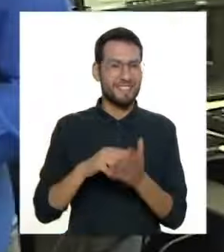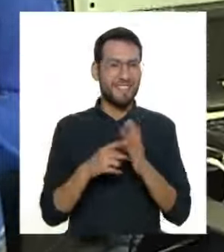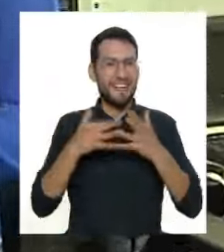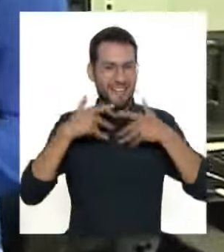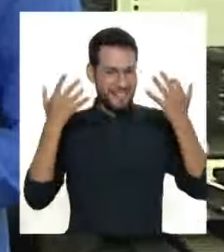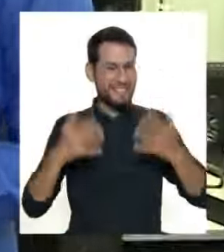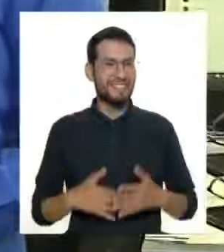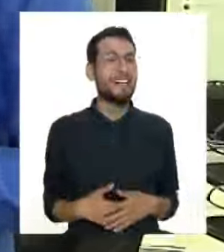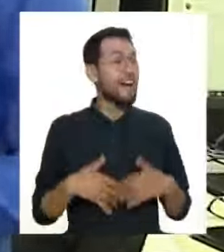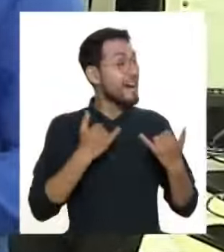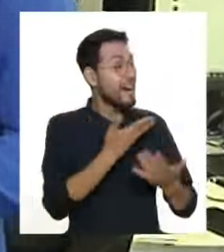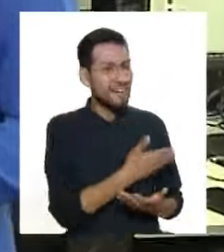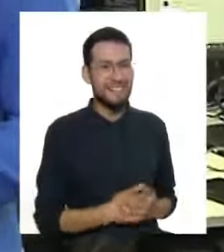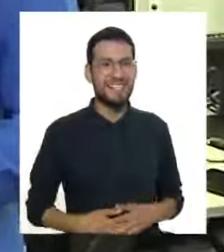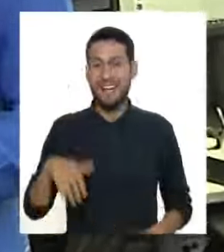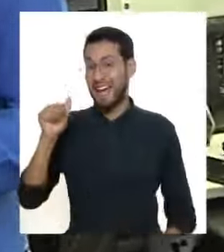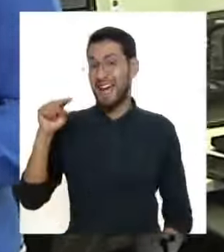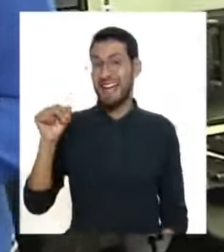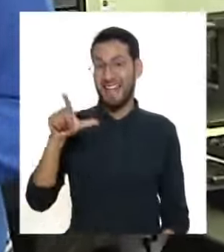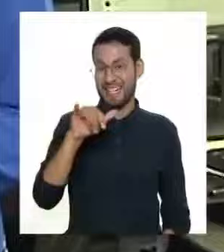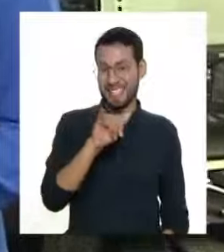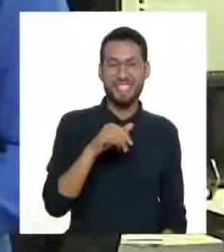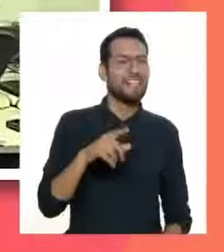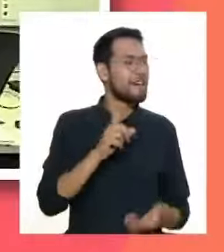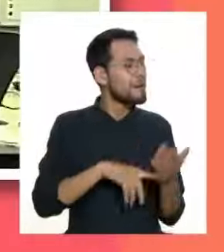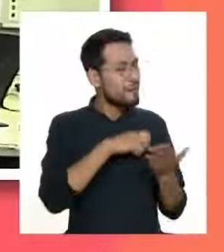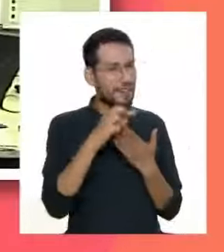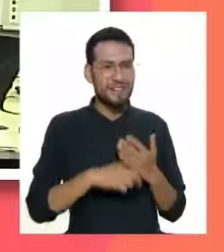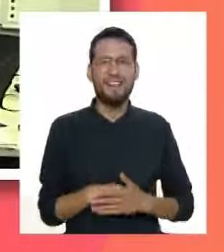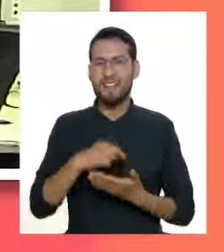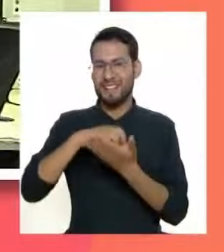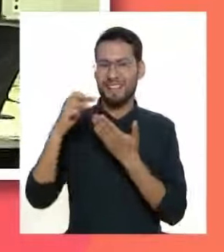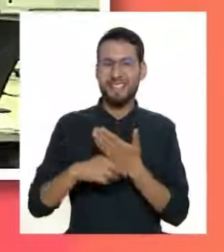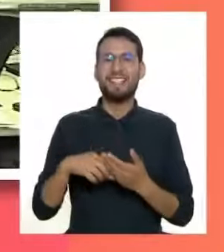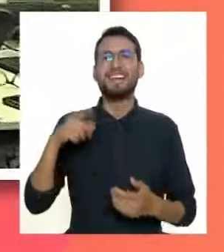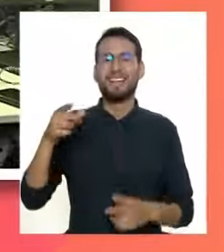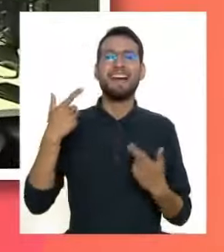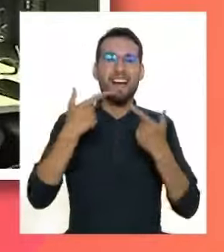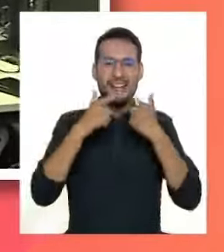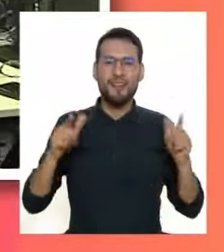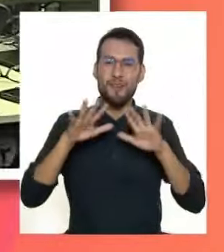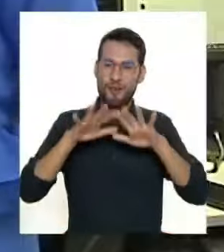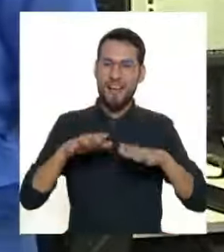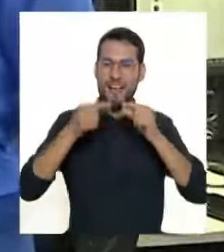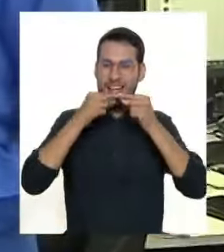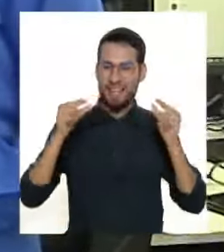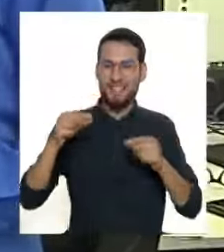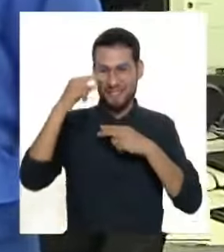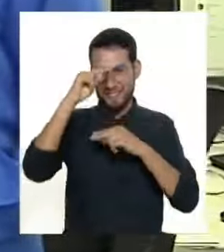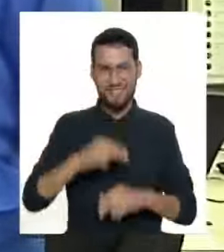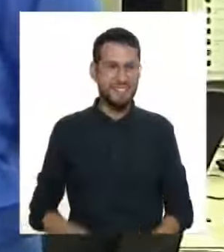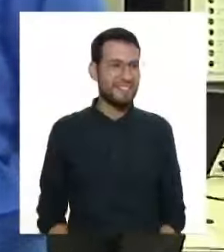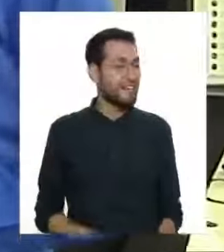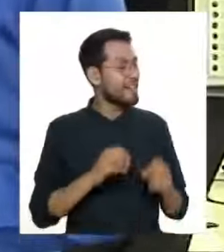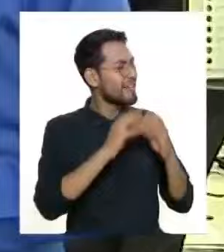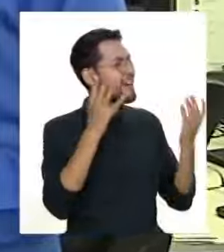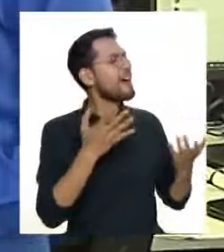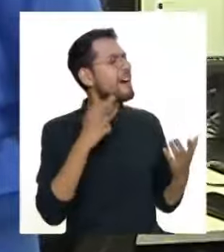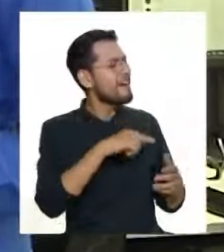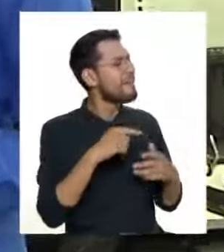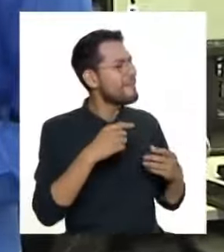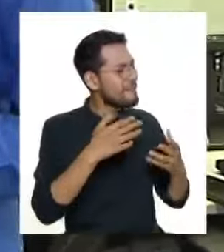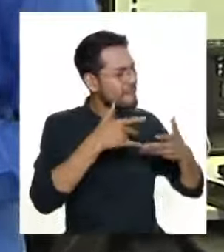Y ahora estamos con Analí Gaspar Damiano. ¿De qué programa? Programa Ñujanchic en lenguas originarias quechua. Ay, ay, y por el Día de la Felicidad, danos el